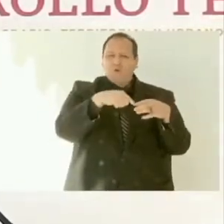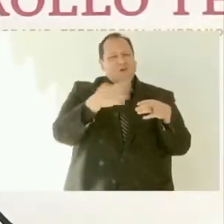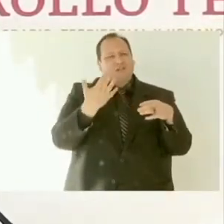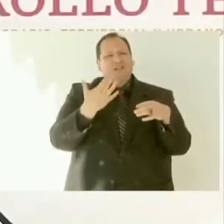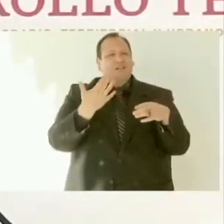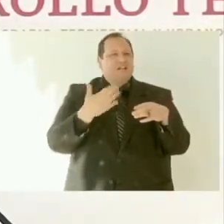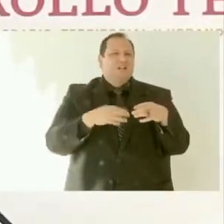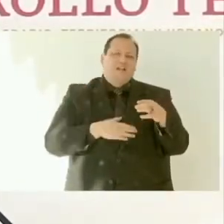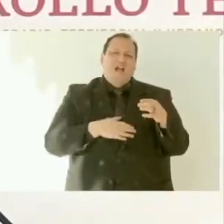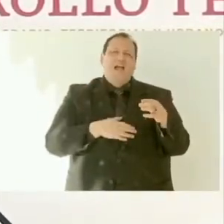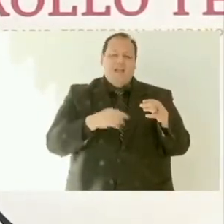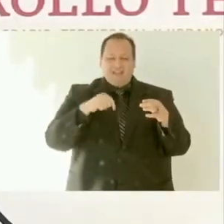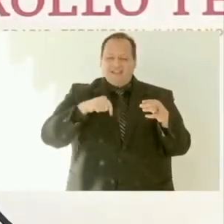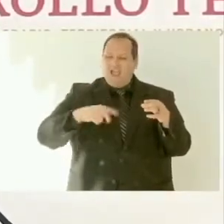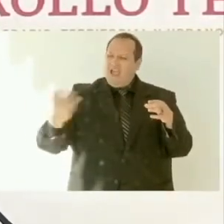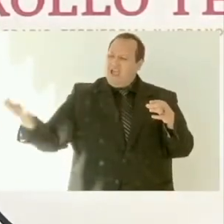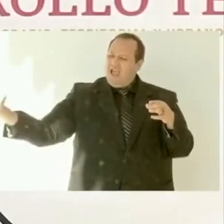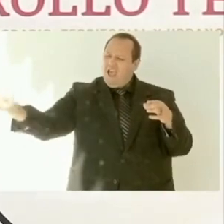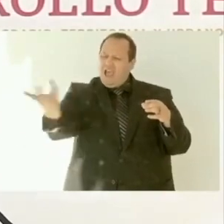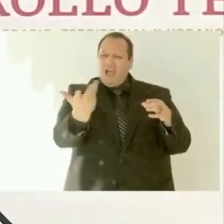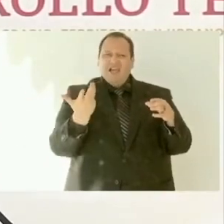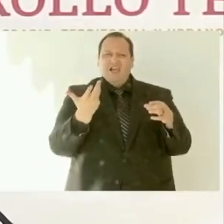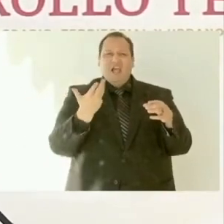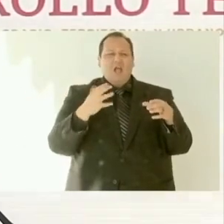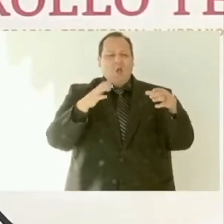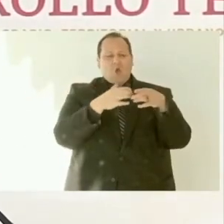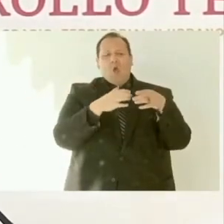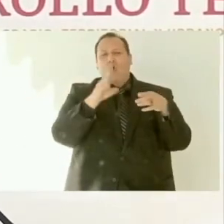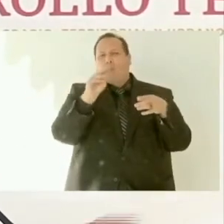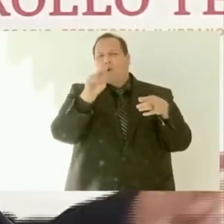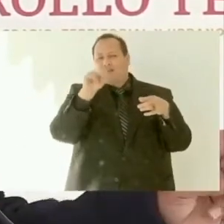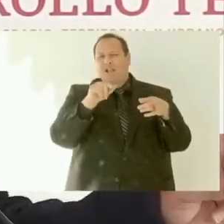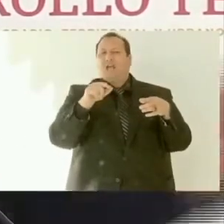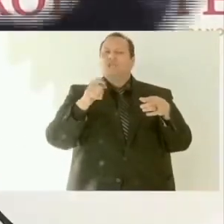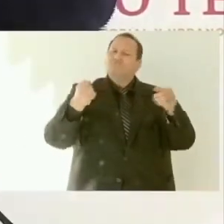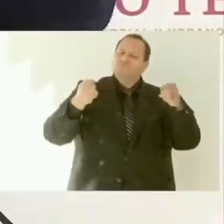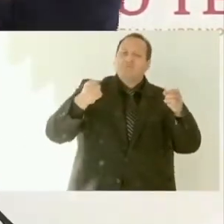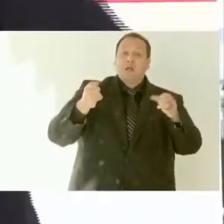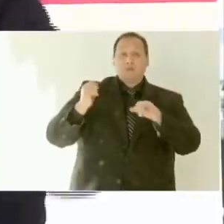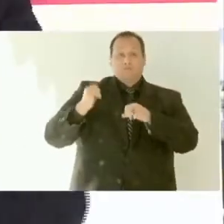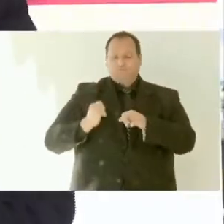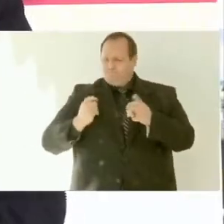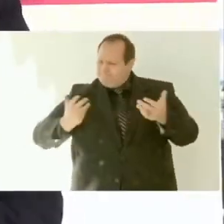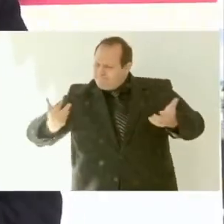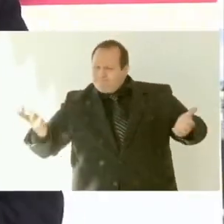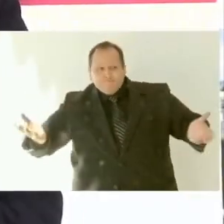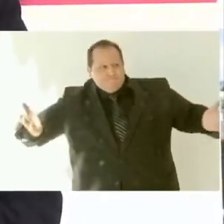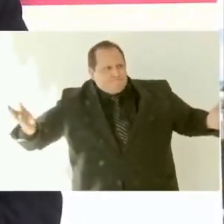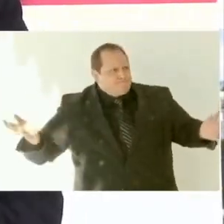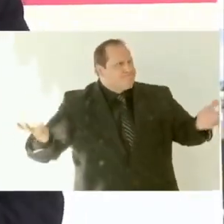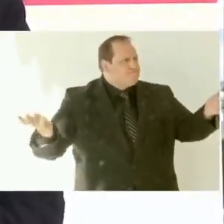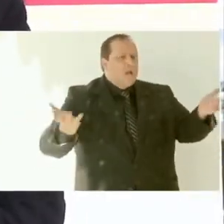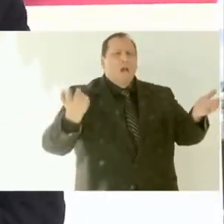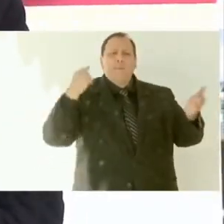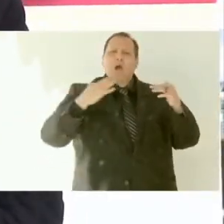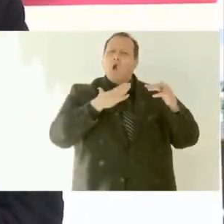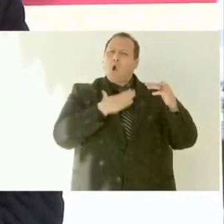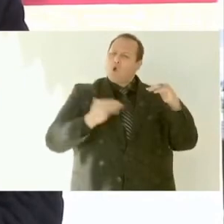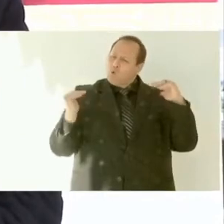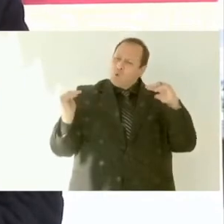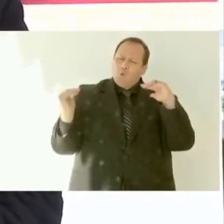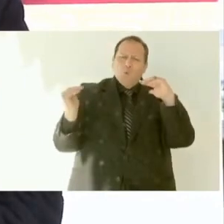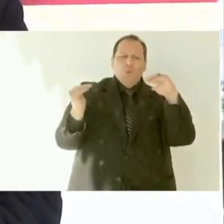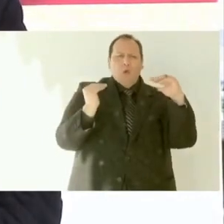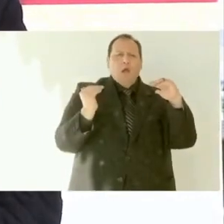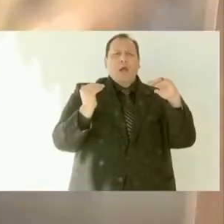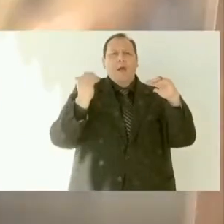movimiento aquí en Baja California, precursor de este movimiento por la justicia,